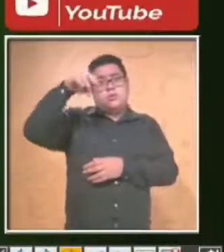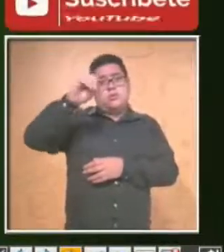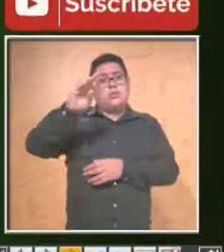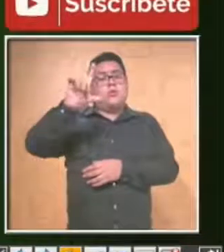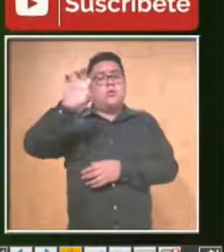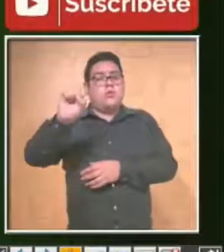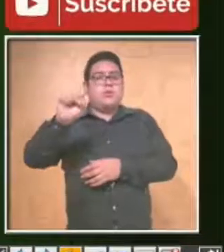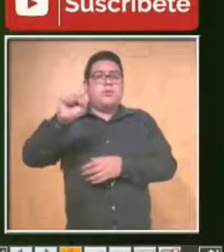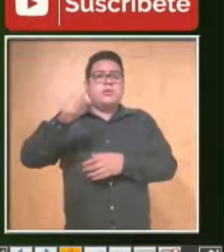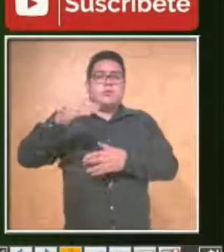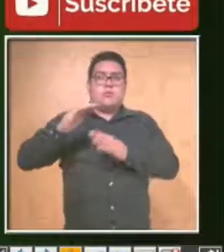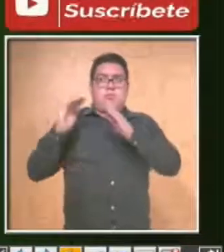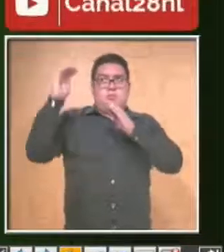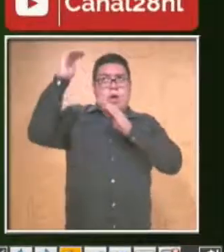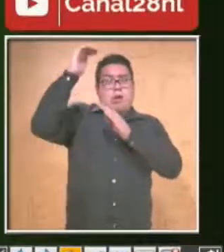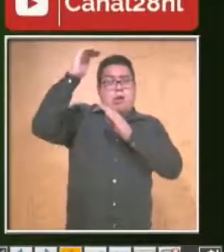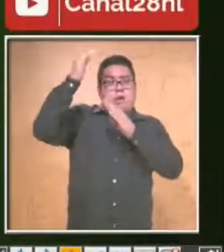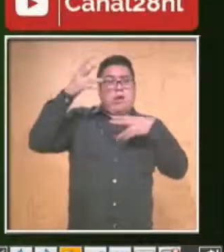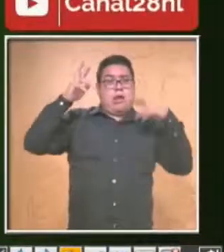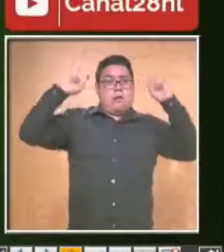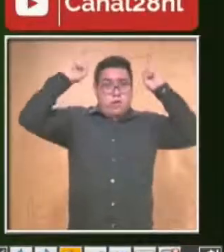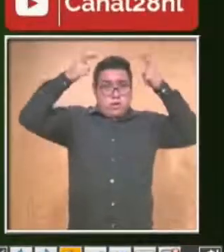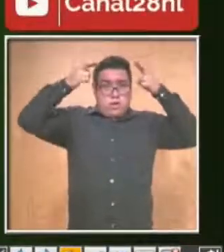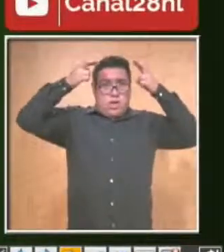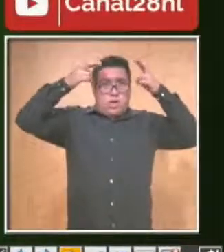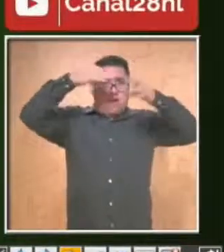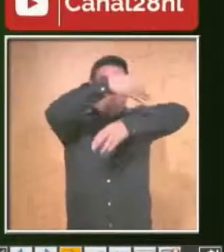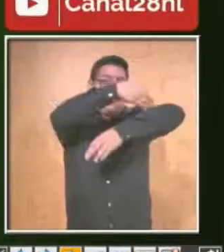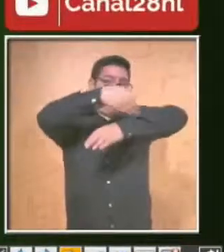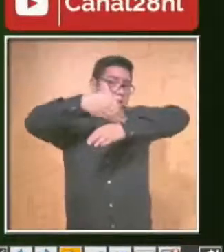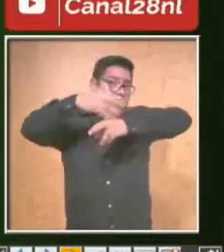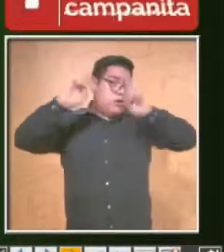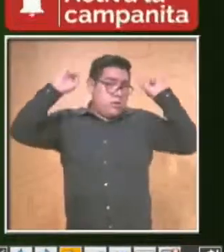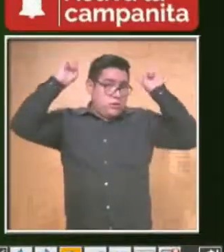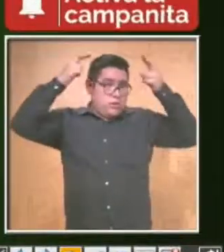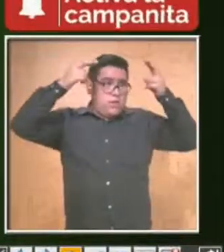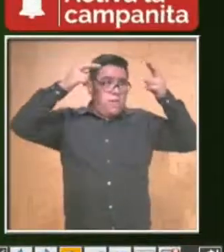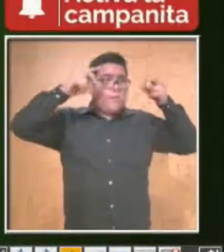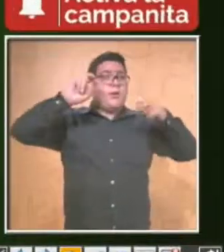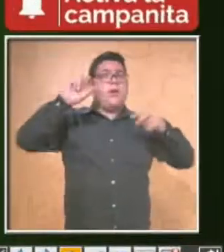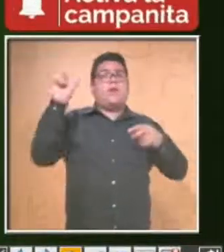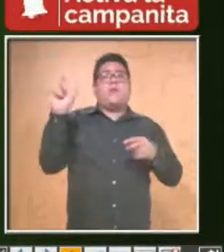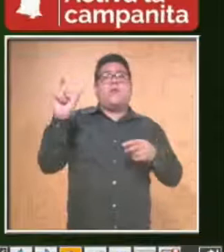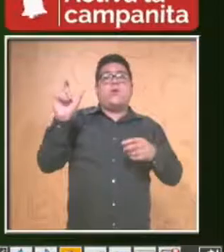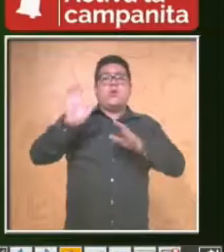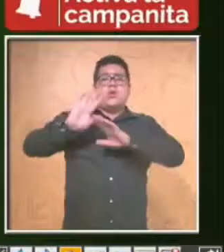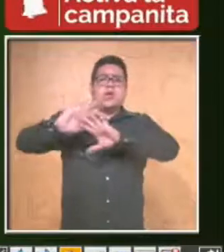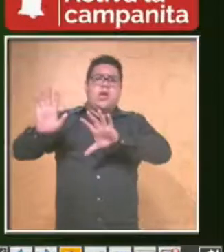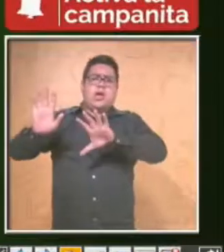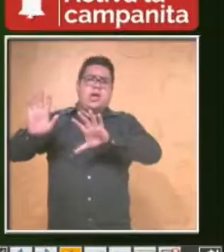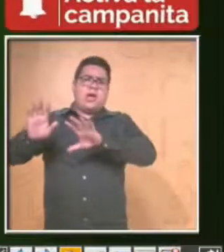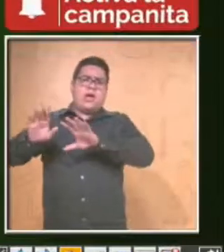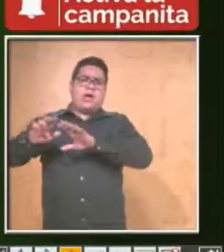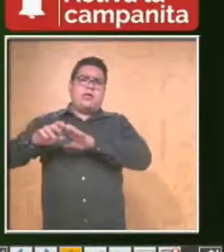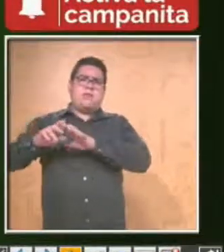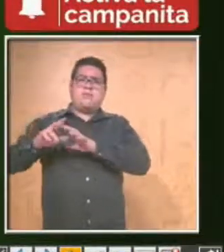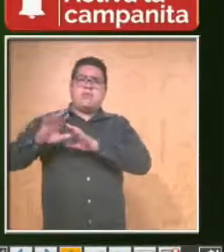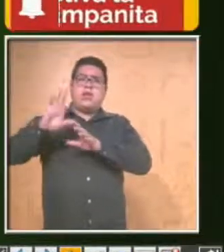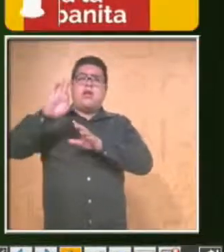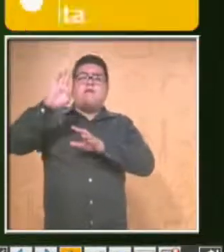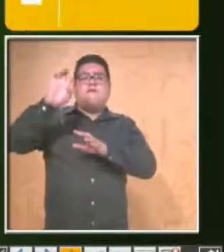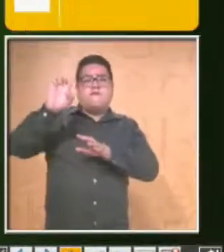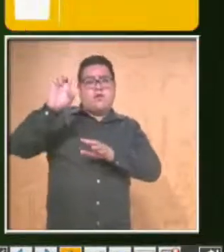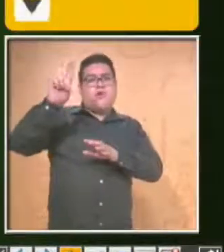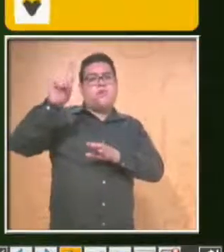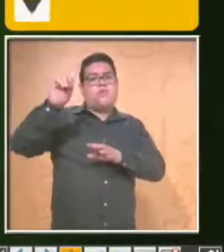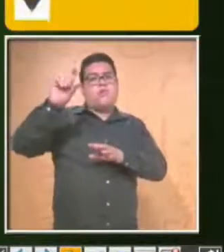el rey y la familia real. Pero cuando la Edad Media llega a su término, cuando la decadencia del